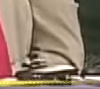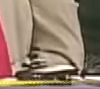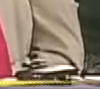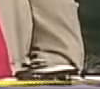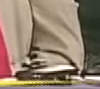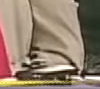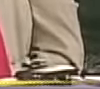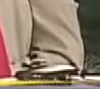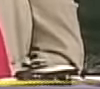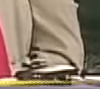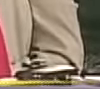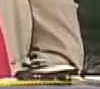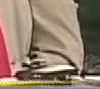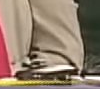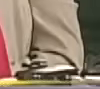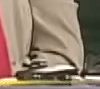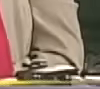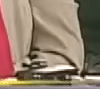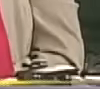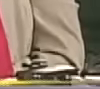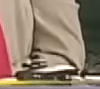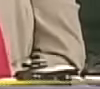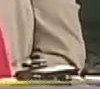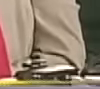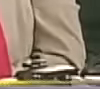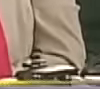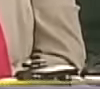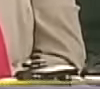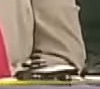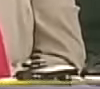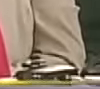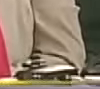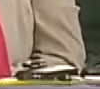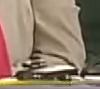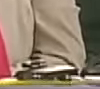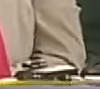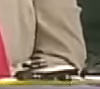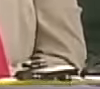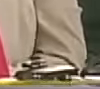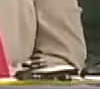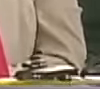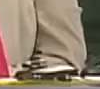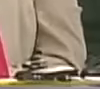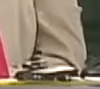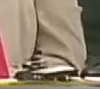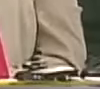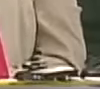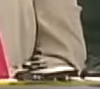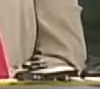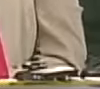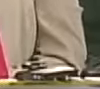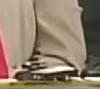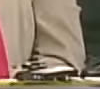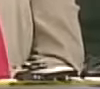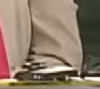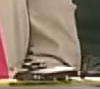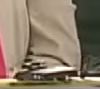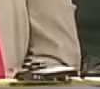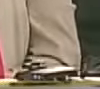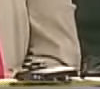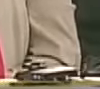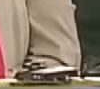que buscan mejorar la vida de sus pueblos, defender su independencia y su soberanía,